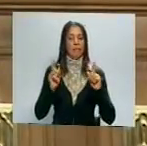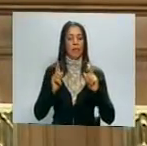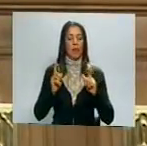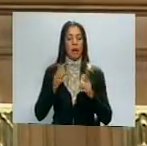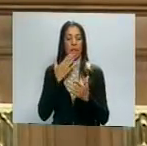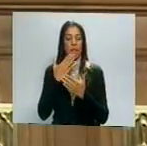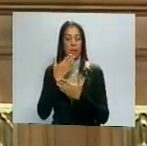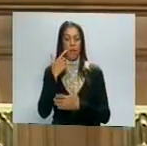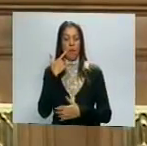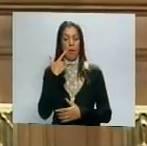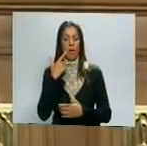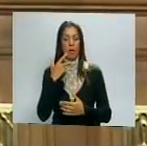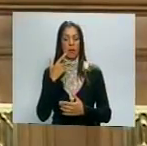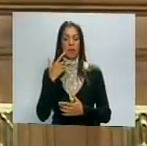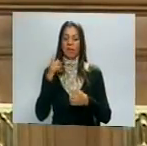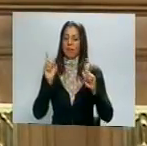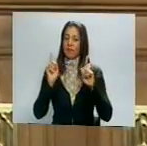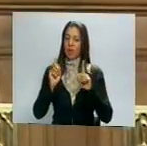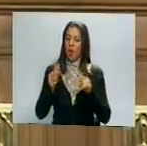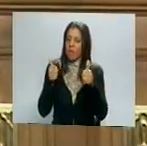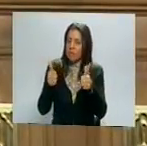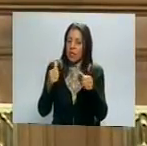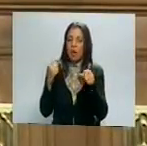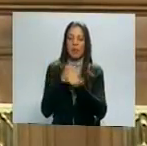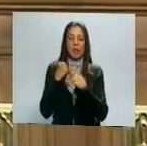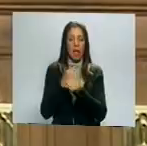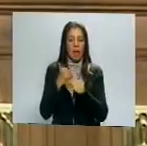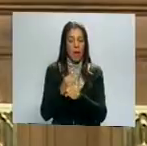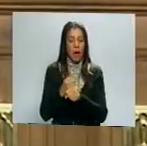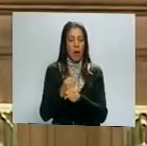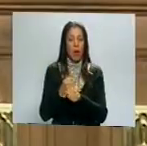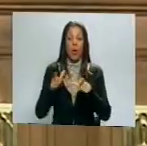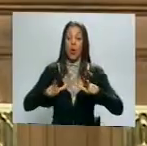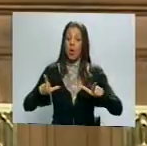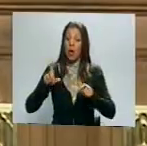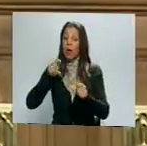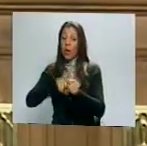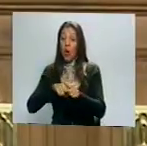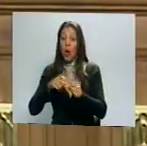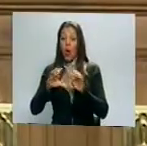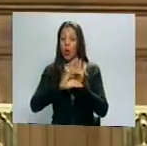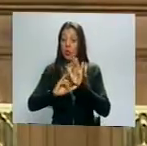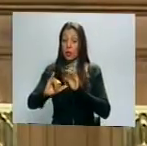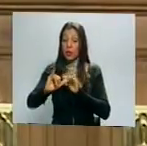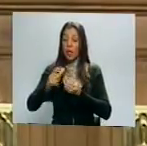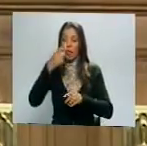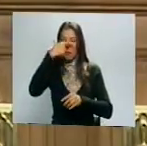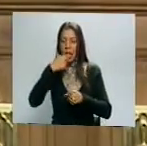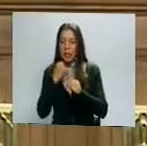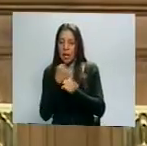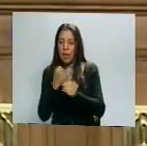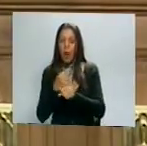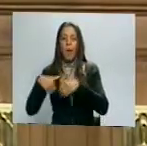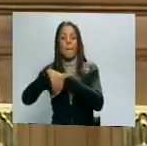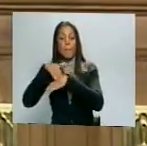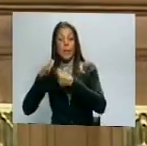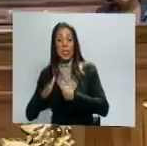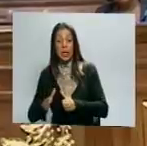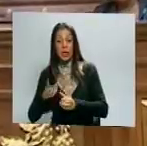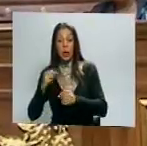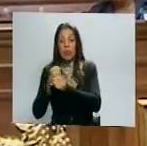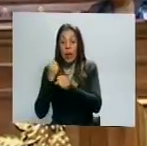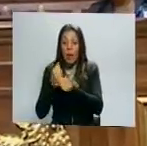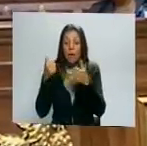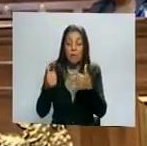proponiéndose para lo que no debe. Haga bien las cosas donde esté. Si usted es constituyente, sea el mejor constituyente. Si es ministro, sea el mejor ministro. Si usted es